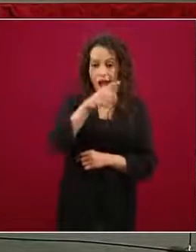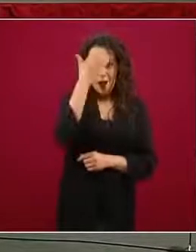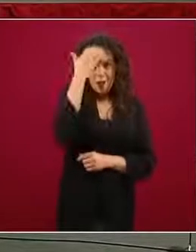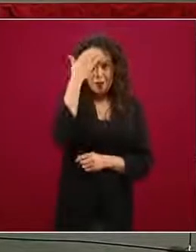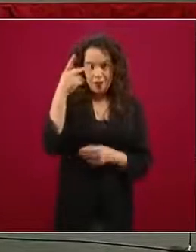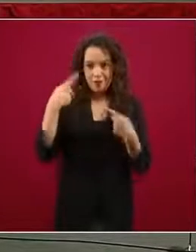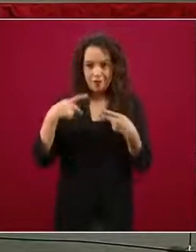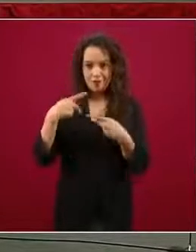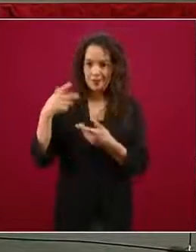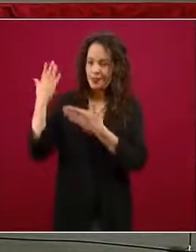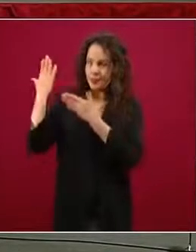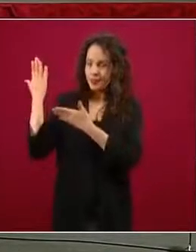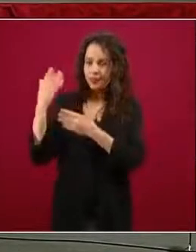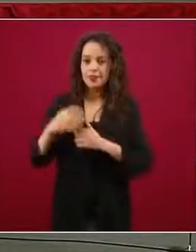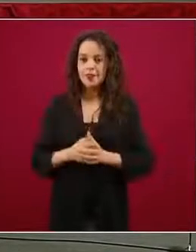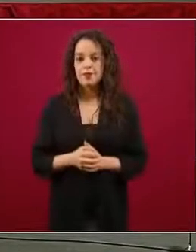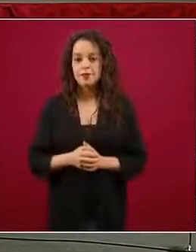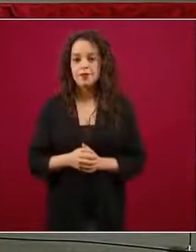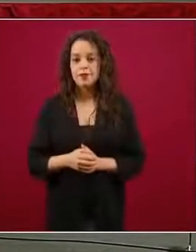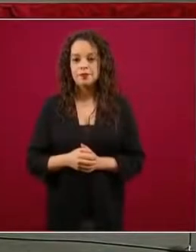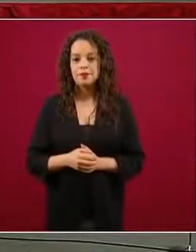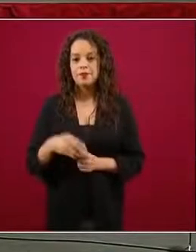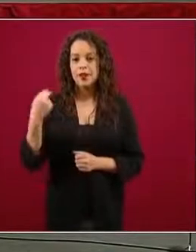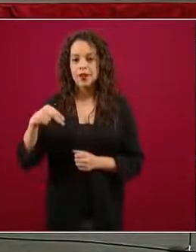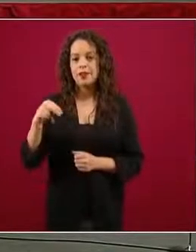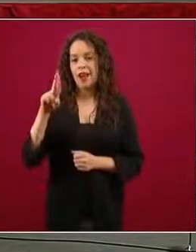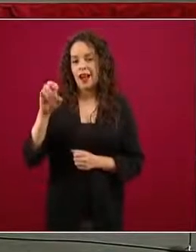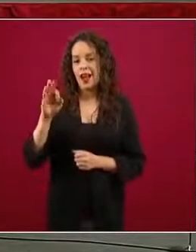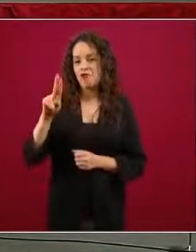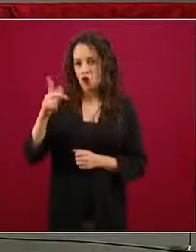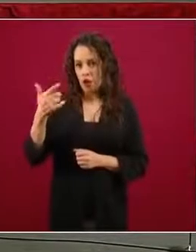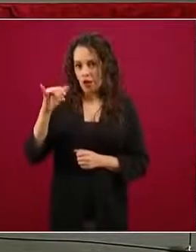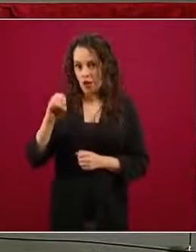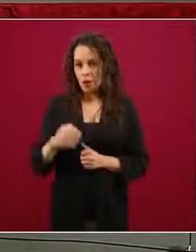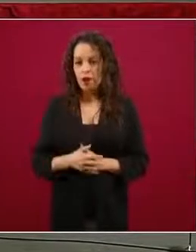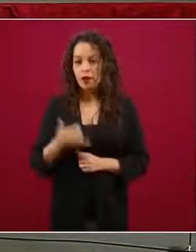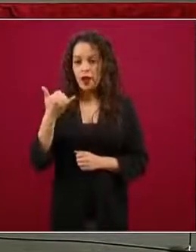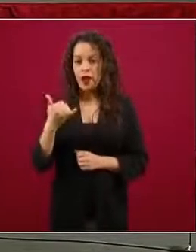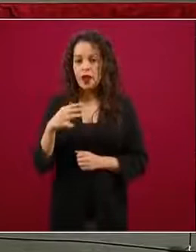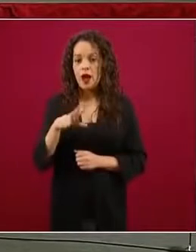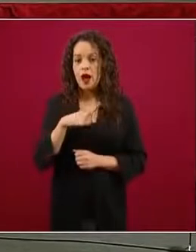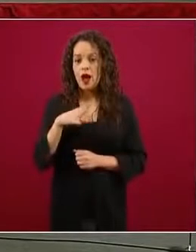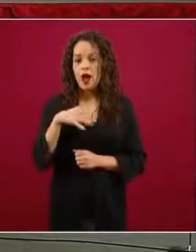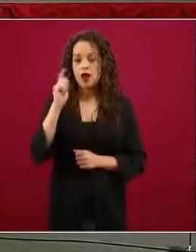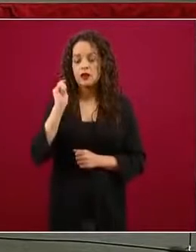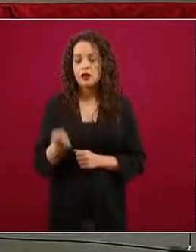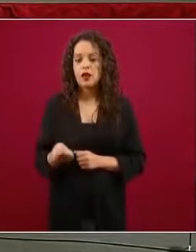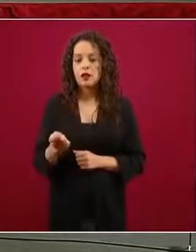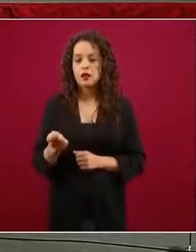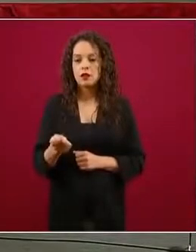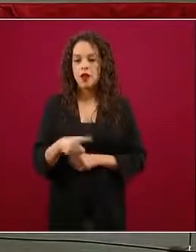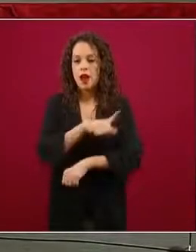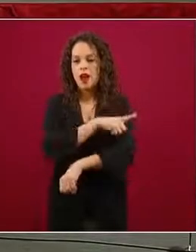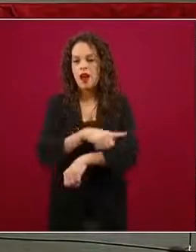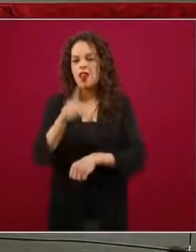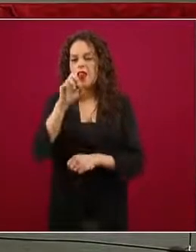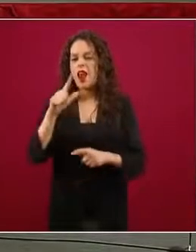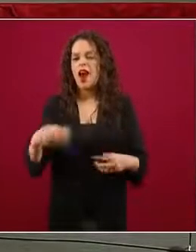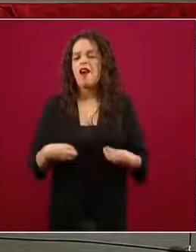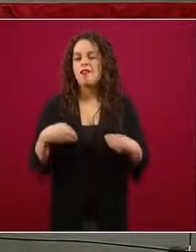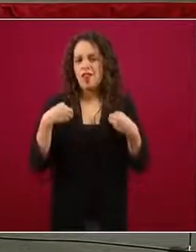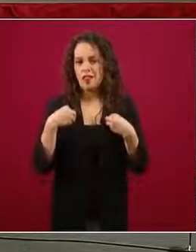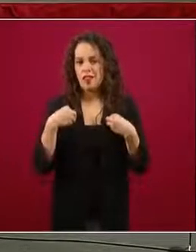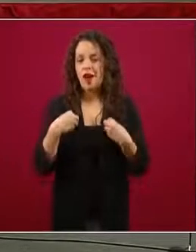parte del escuadrón. Y tenemos la línea de la vida, que no solamente en algún momento la habrán escuchado durante la campaña Juntos por la